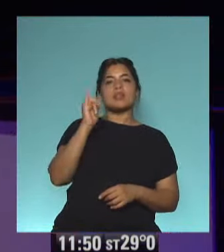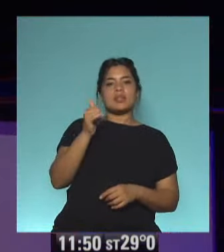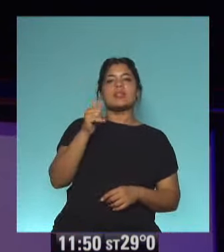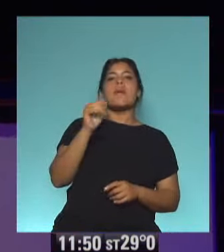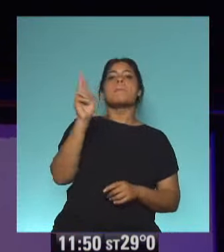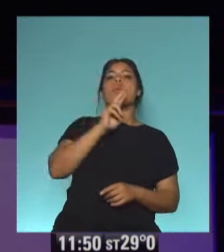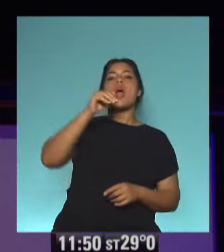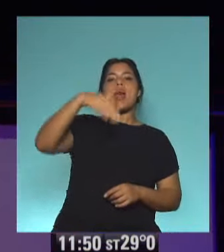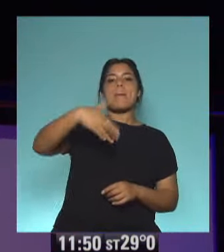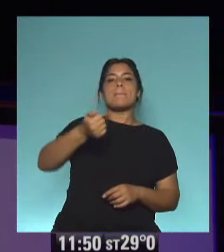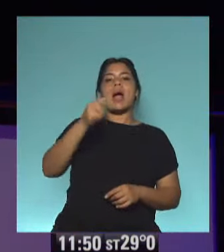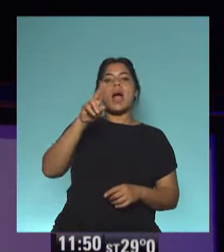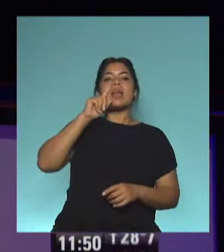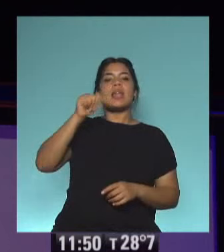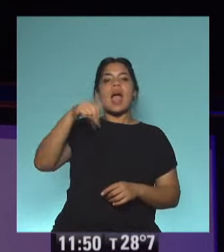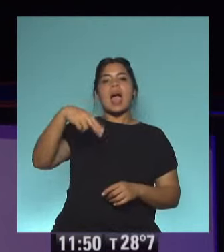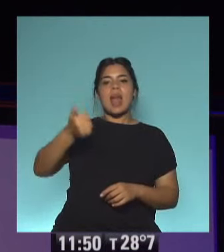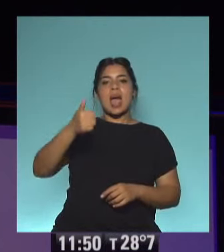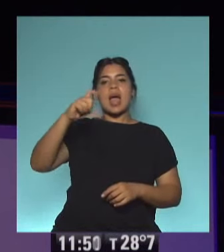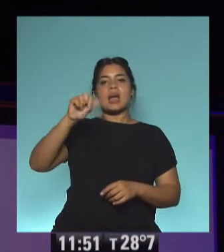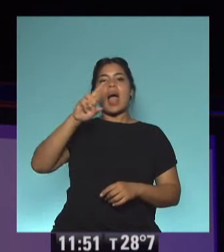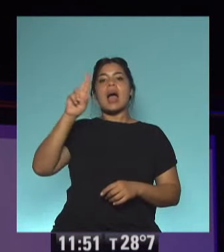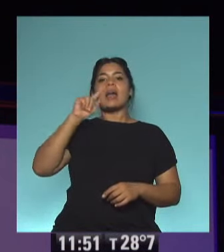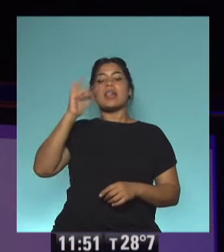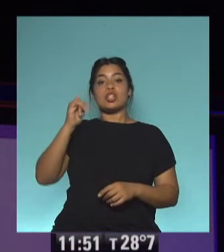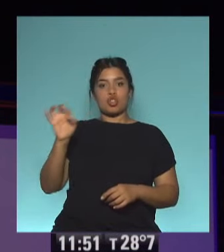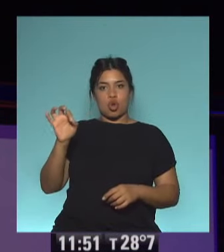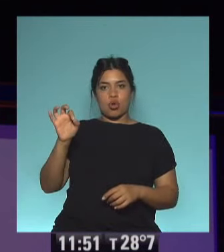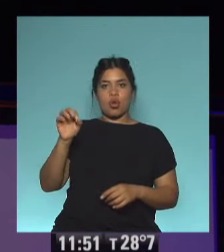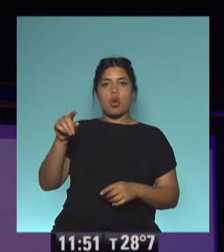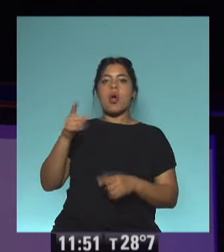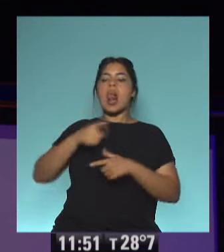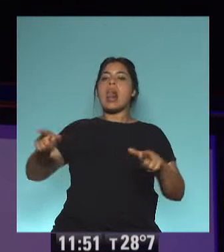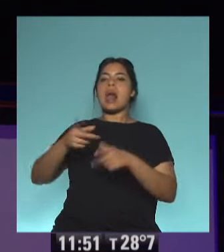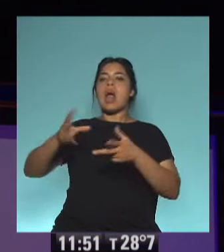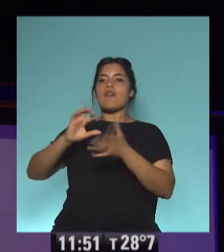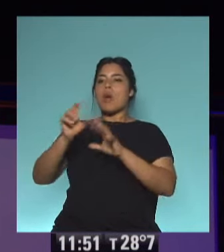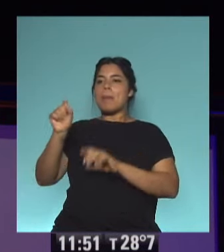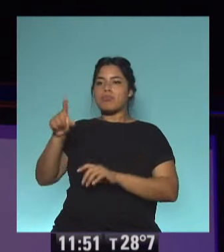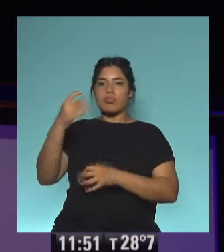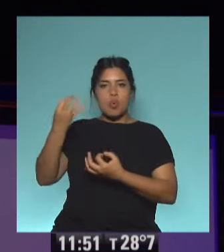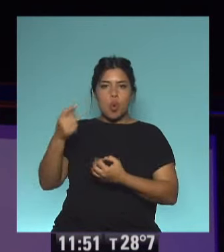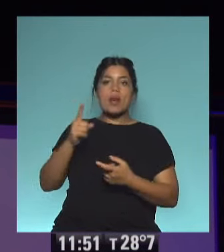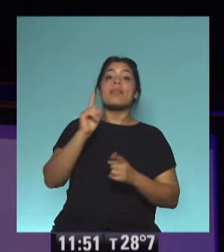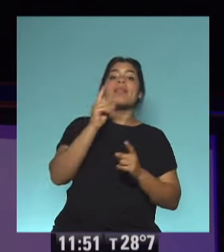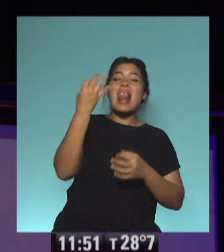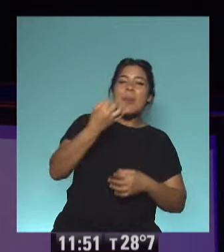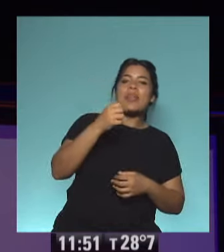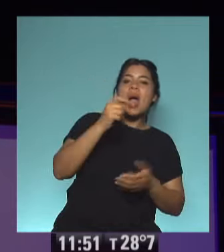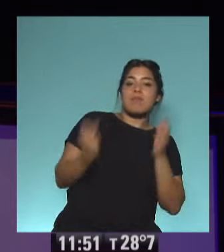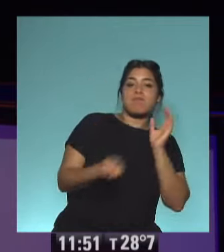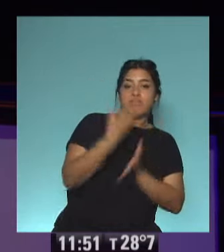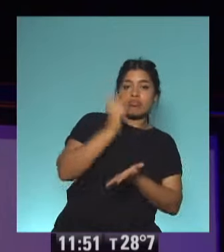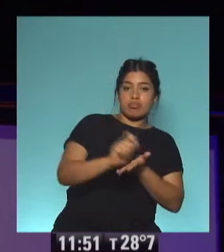que es una coplera espectacular. Quiero contarles que esta canción, el autor es Chacho Echenique. Él formó parte de un grupo llamado el